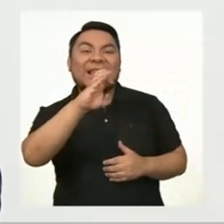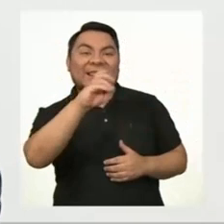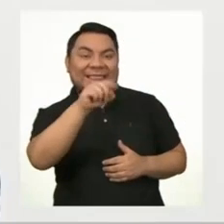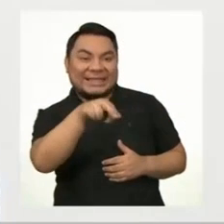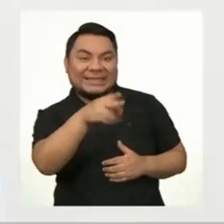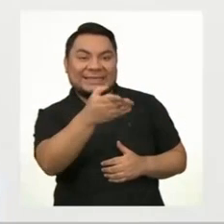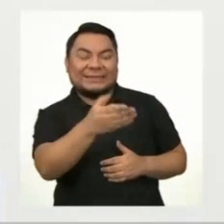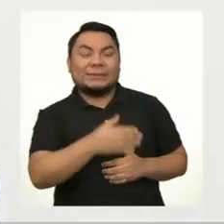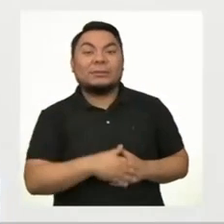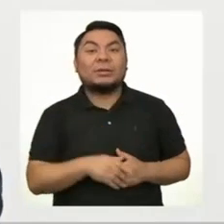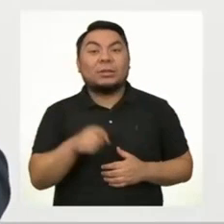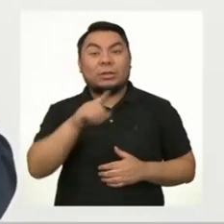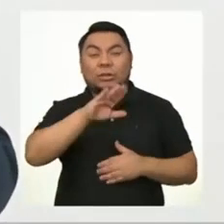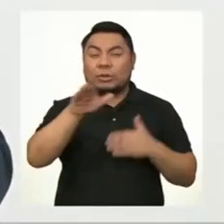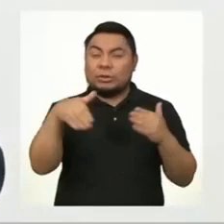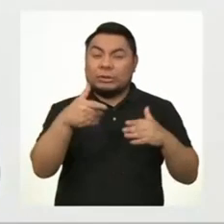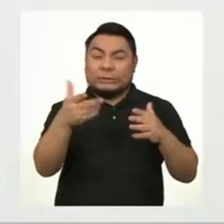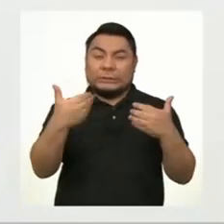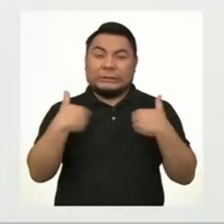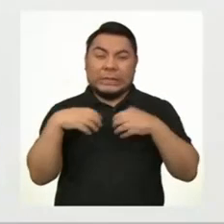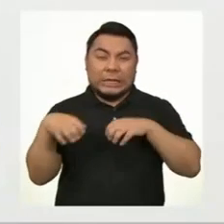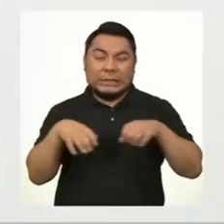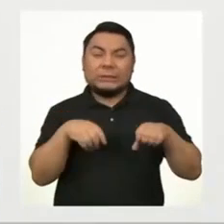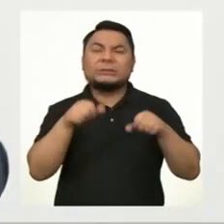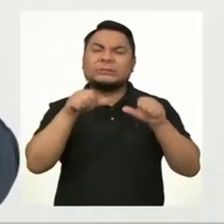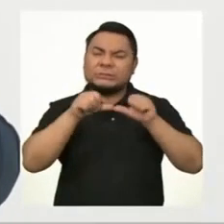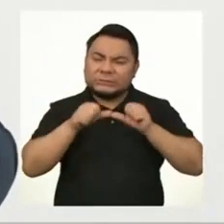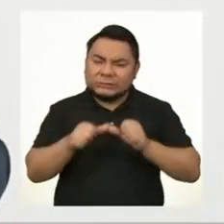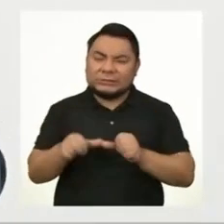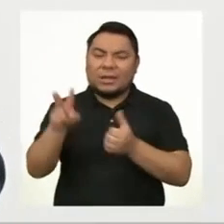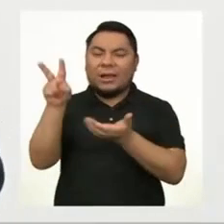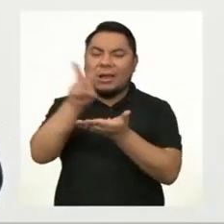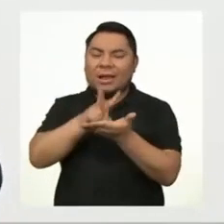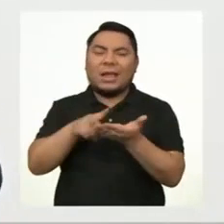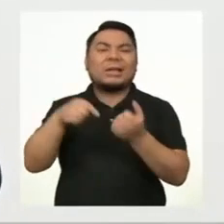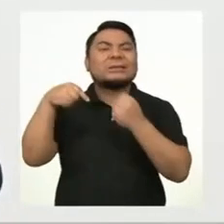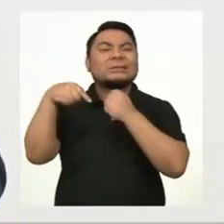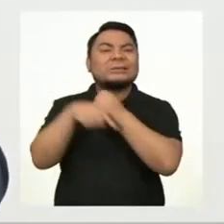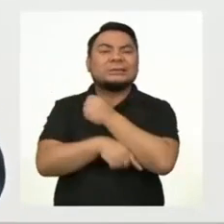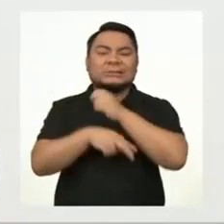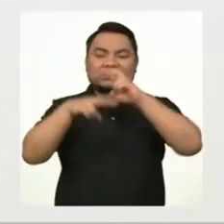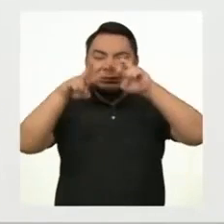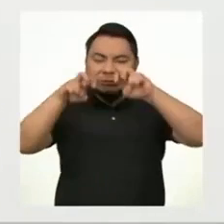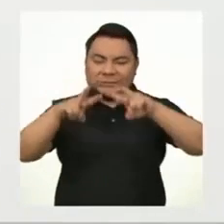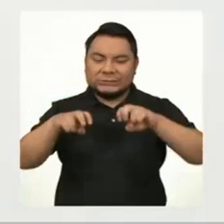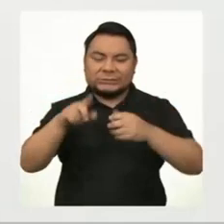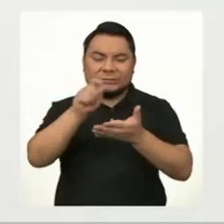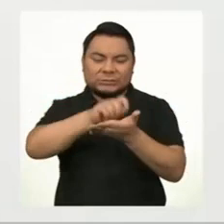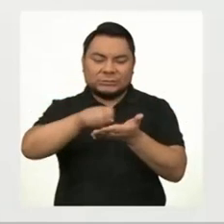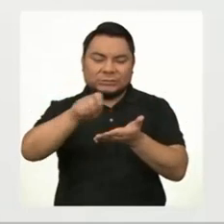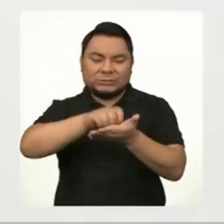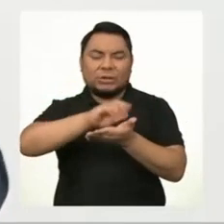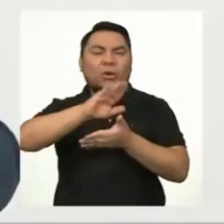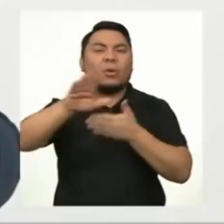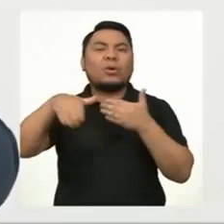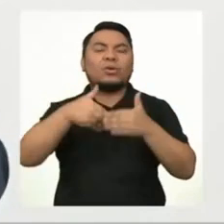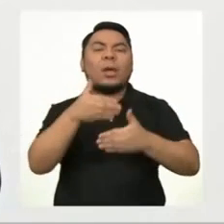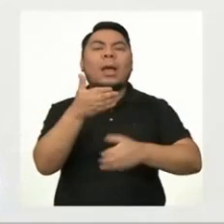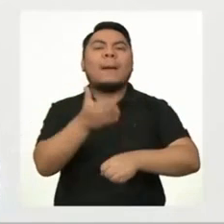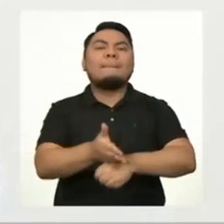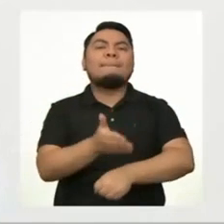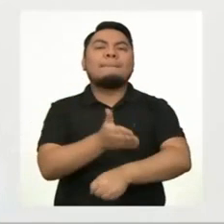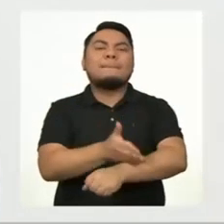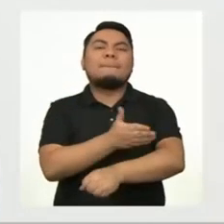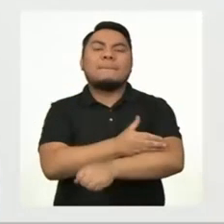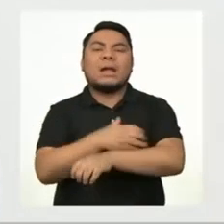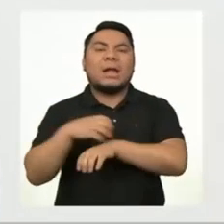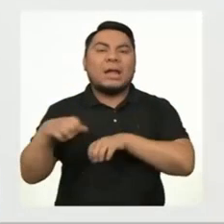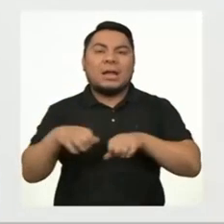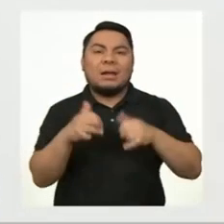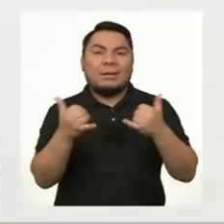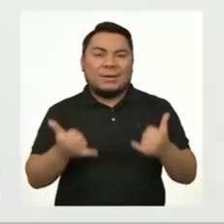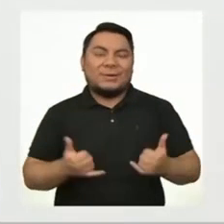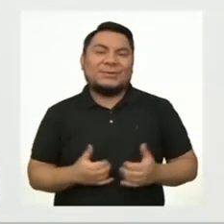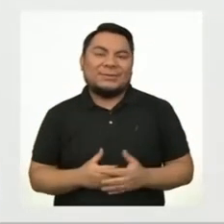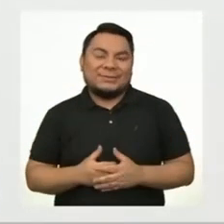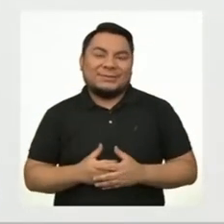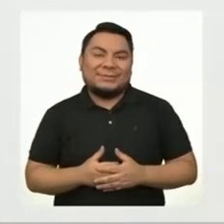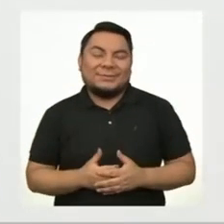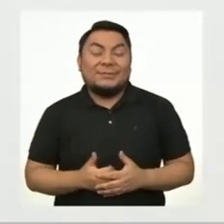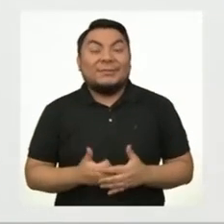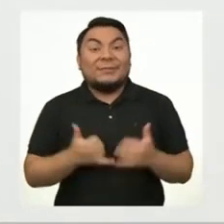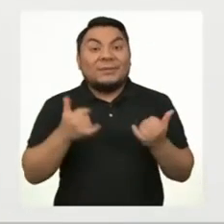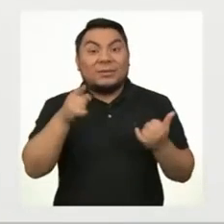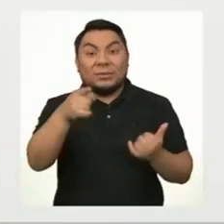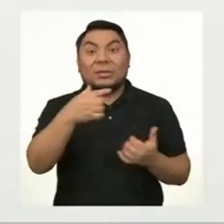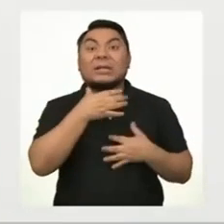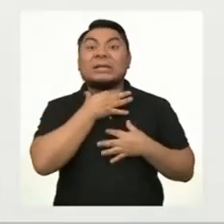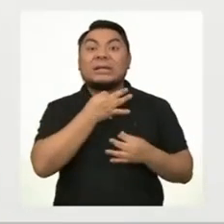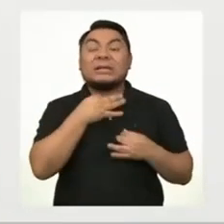Todo lo que tienen que hacer es seguir leyendo y analizando textos con todos los pasos que hemos realizado hoy.